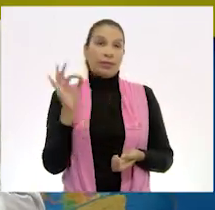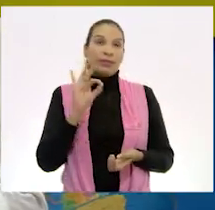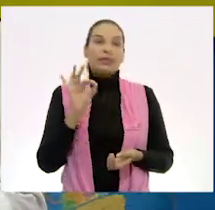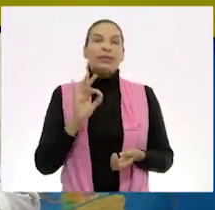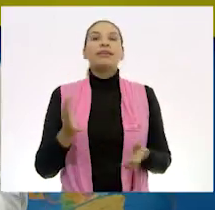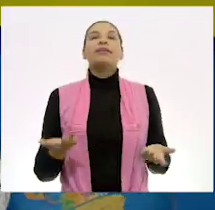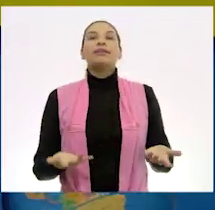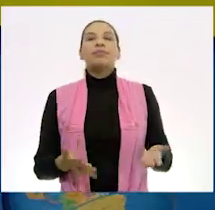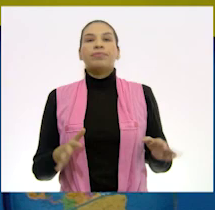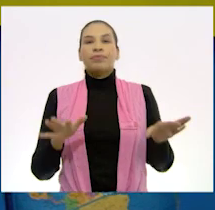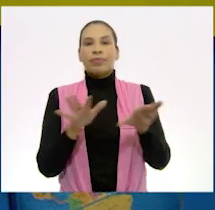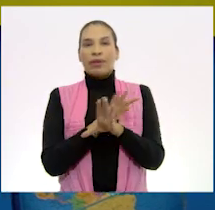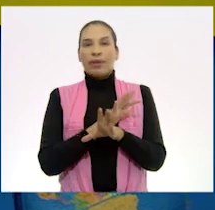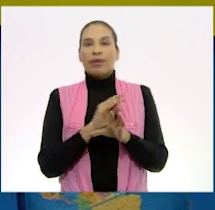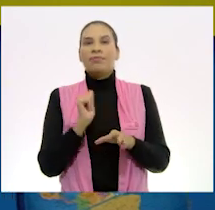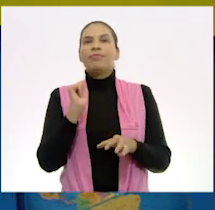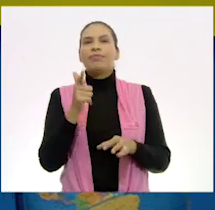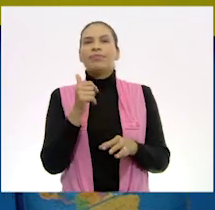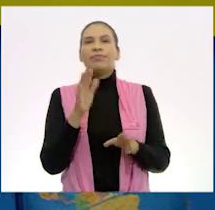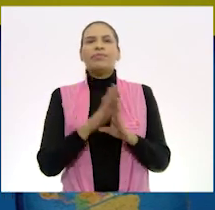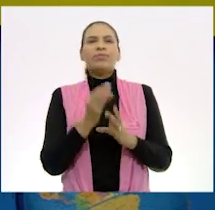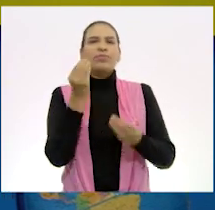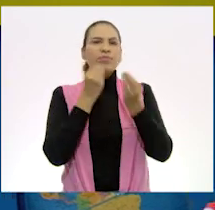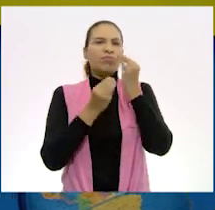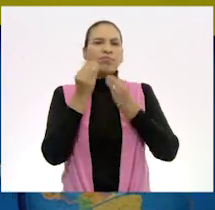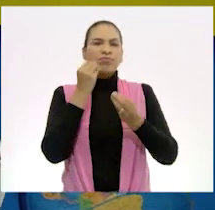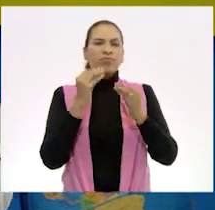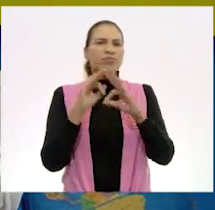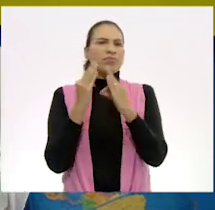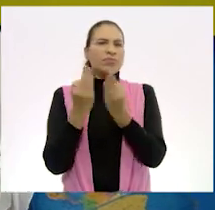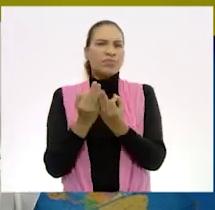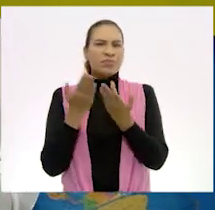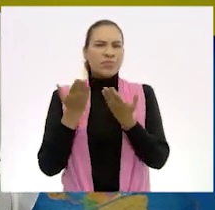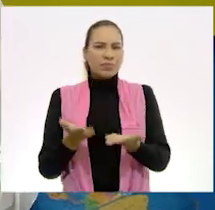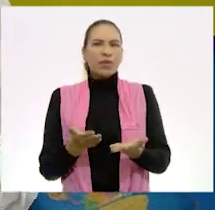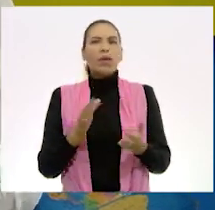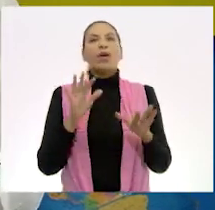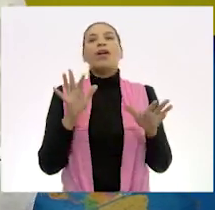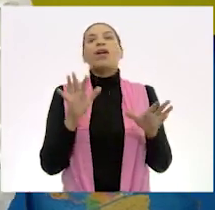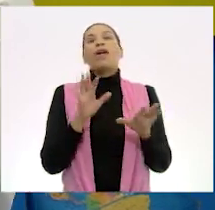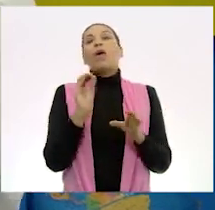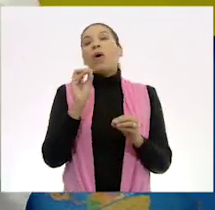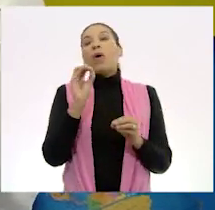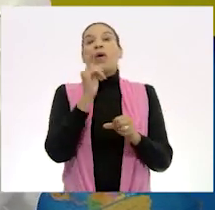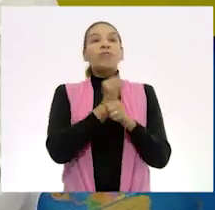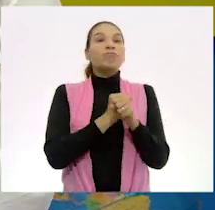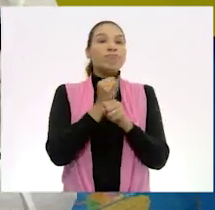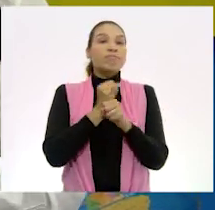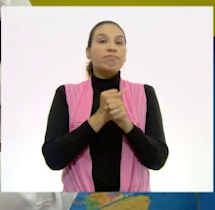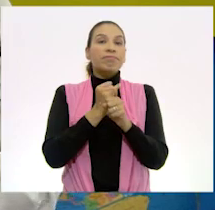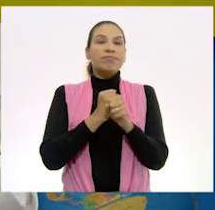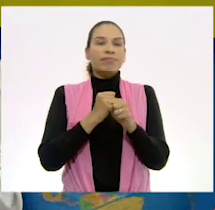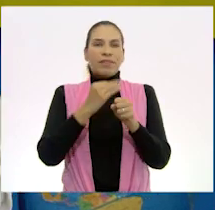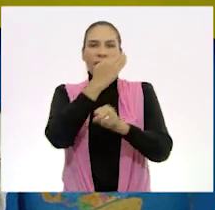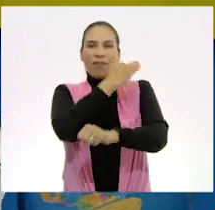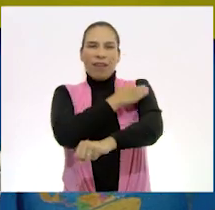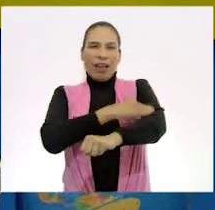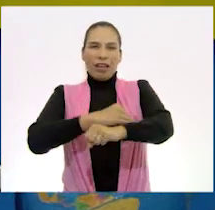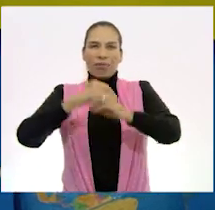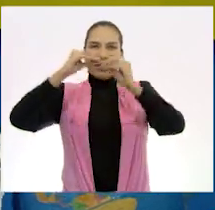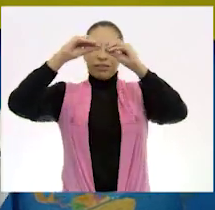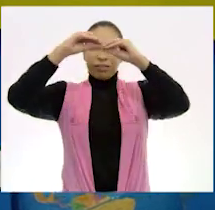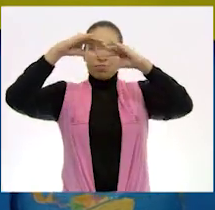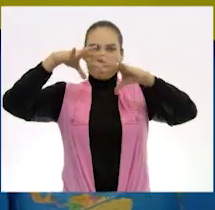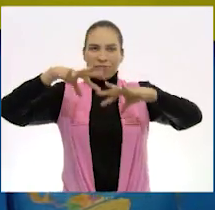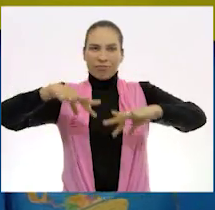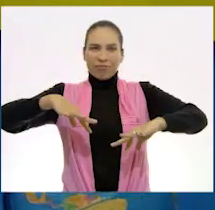cambiar, por ejemplo, nuestros hábitos alimenticios. Podríamos incluso investigar en nuestro árbol genealógico si